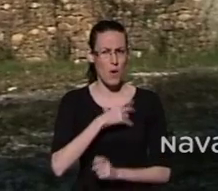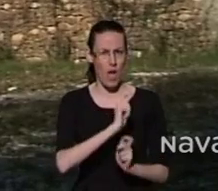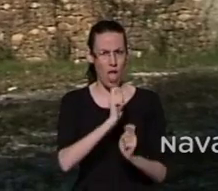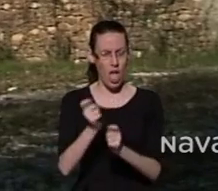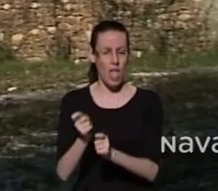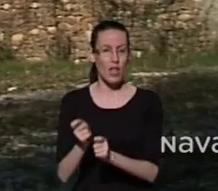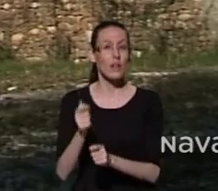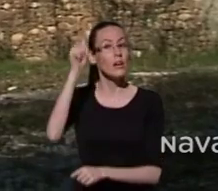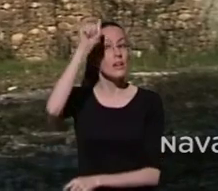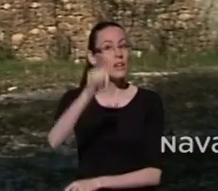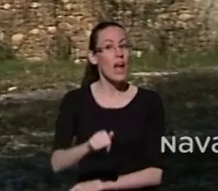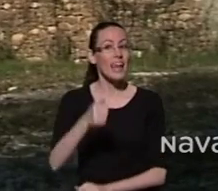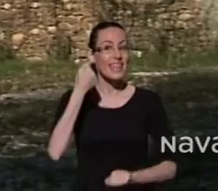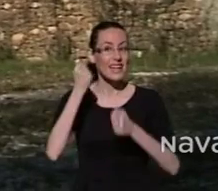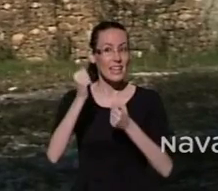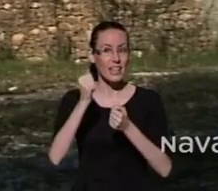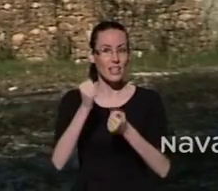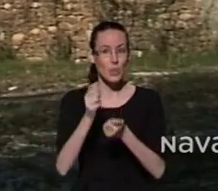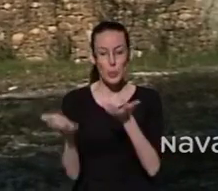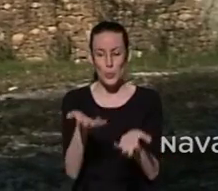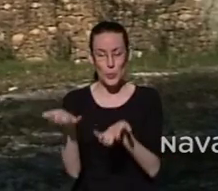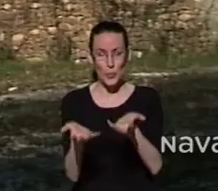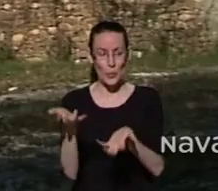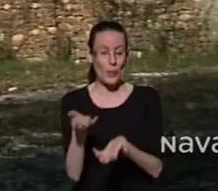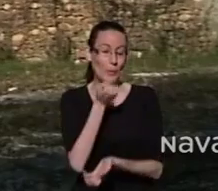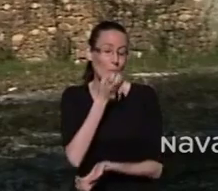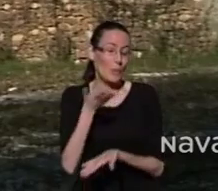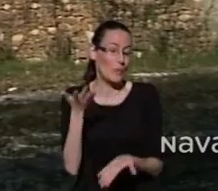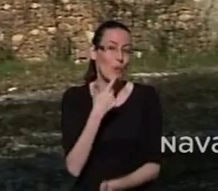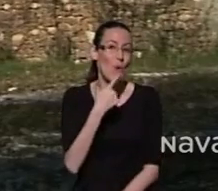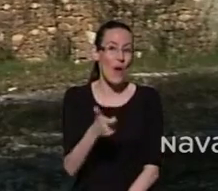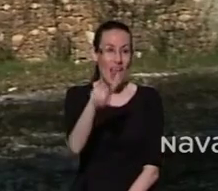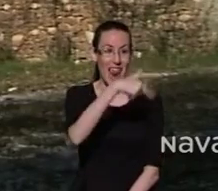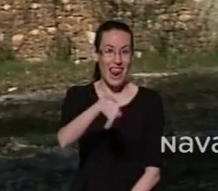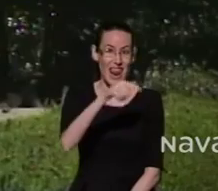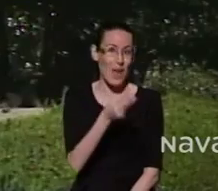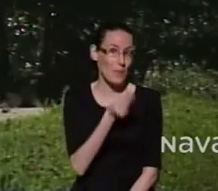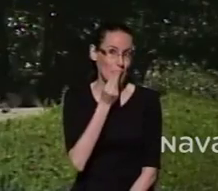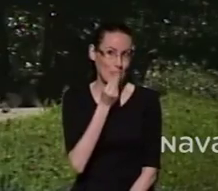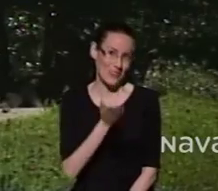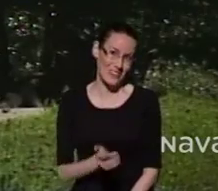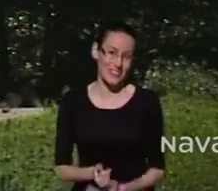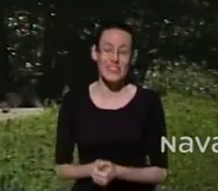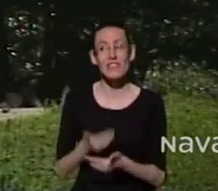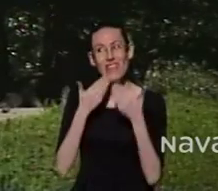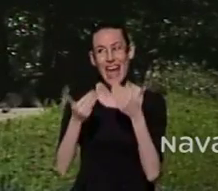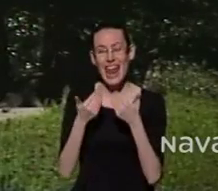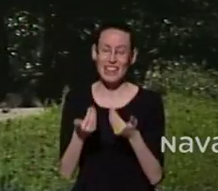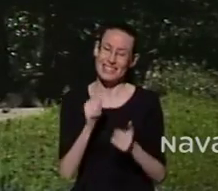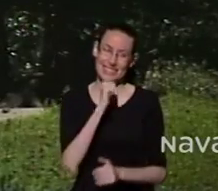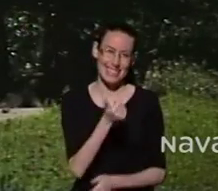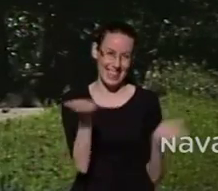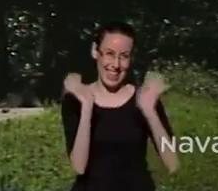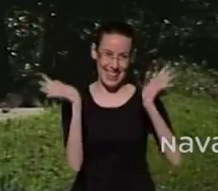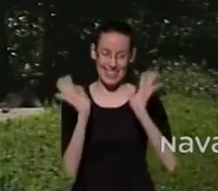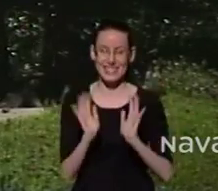bueno, lo hacen aquí en un caserío. Y que, bueno, espero que lo probéis, ¿no? Sí. Muchas gracias, Paco. De nada.